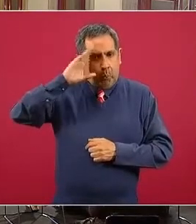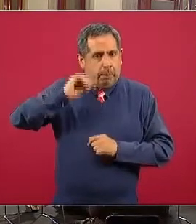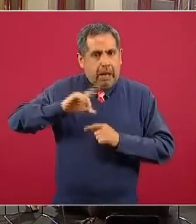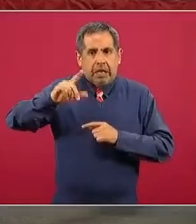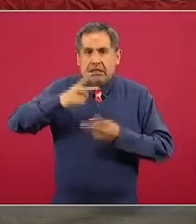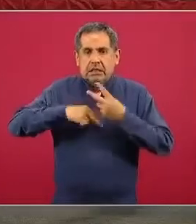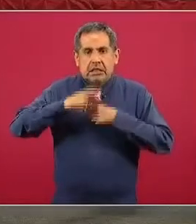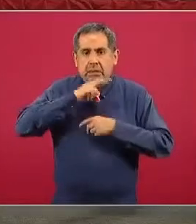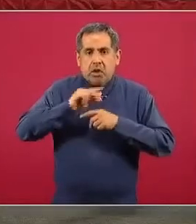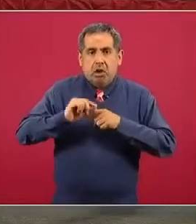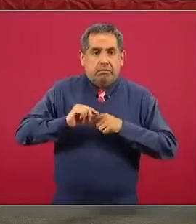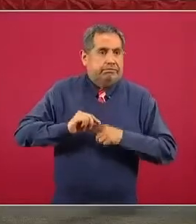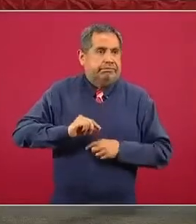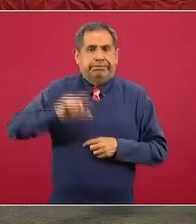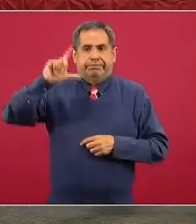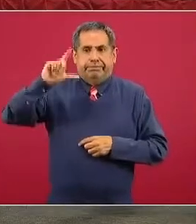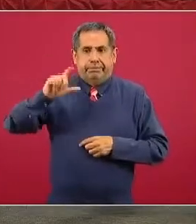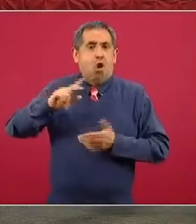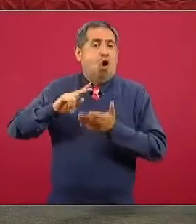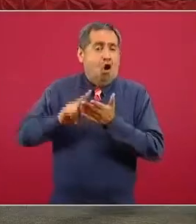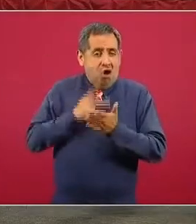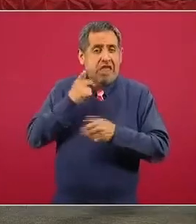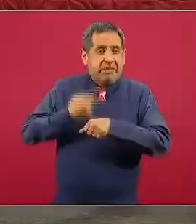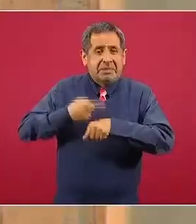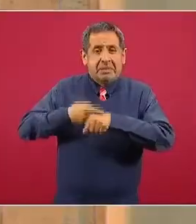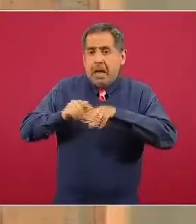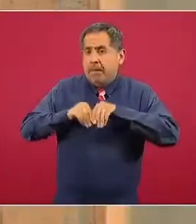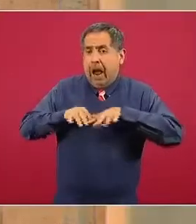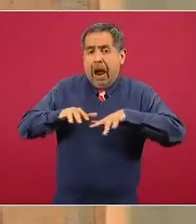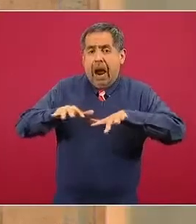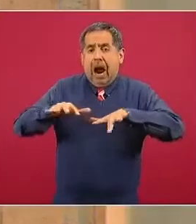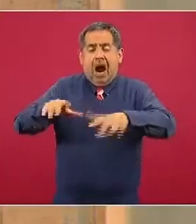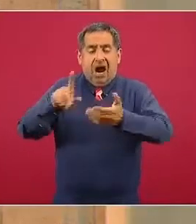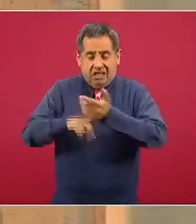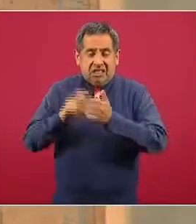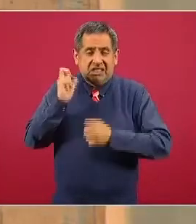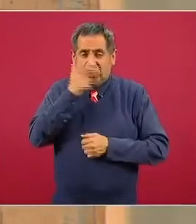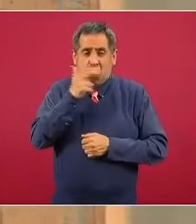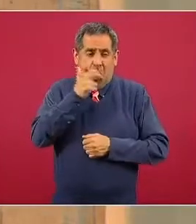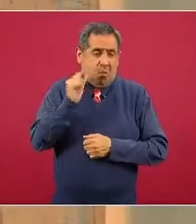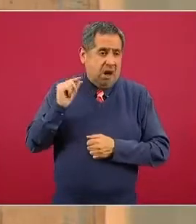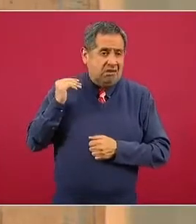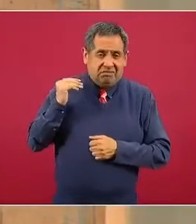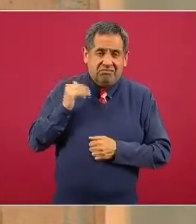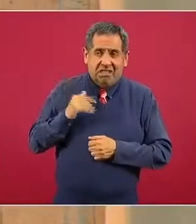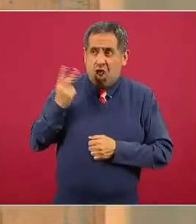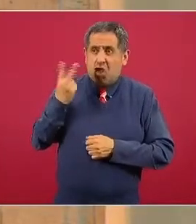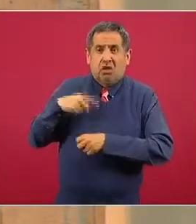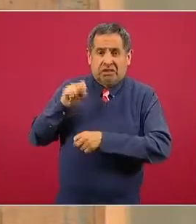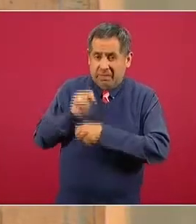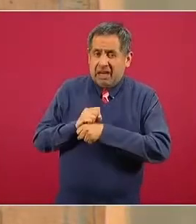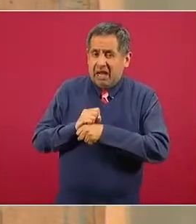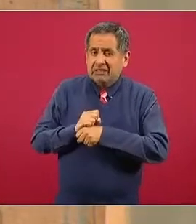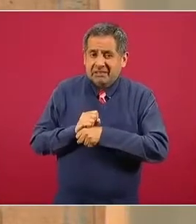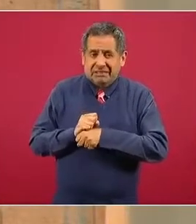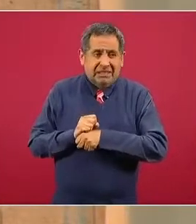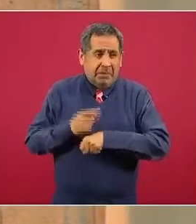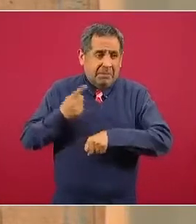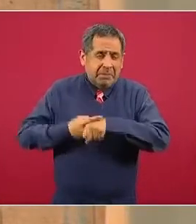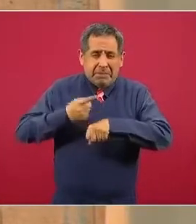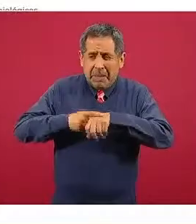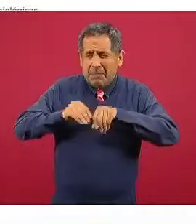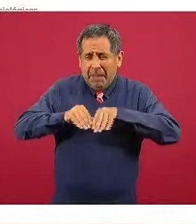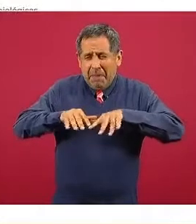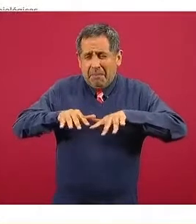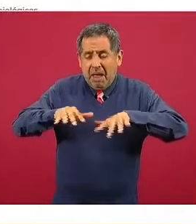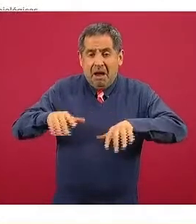ascenso rápido, es decir, una velocidad de transmisión que se ha dado prácticamente en las últimas 2 semanas. El pico de la